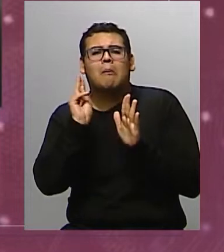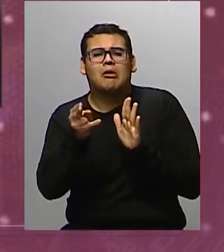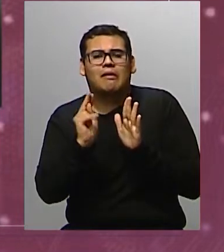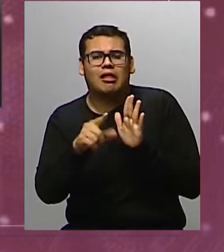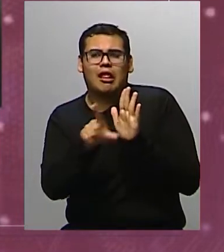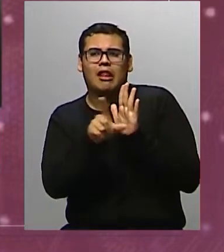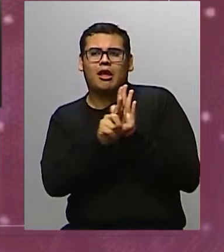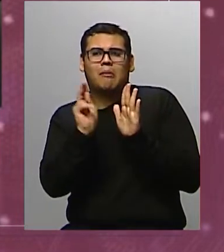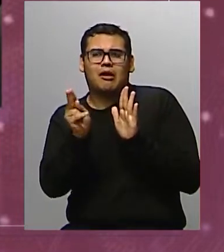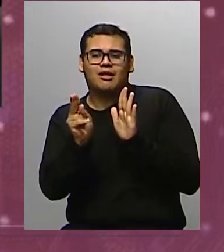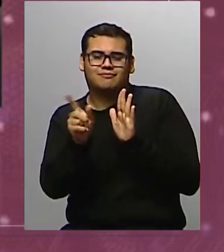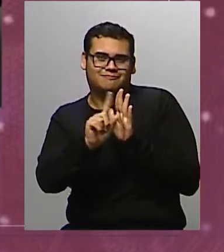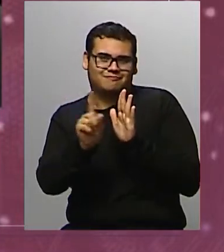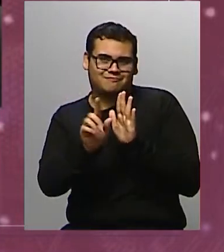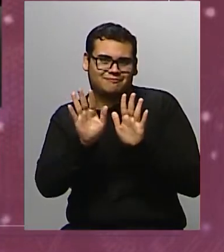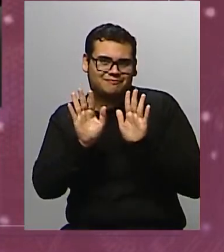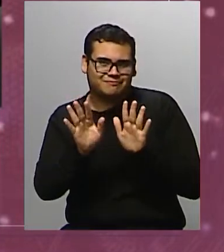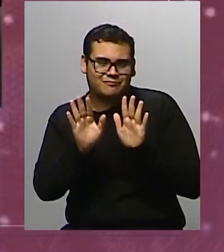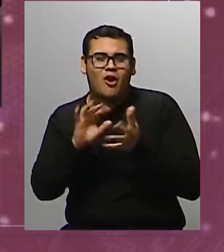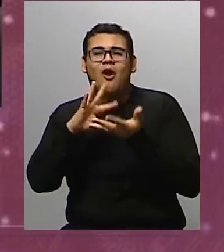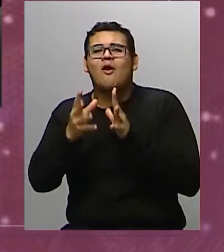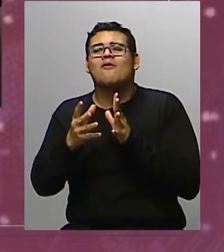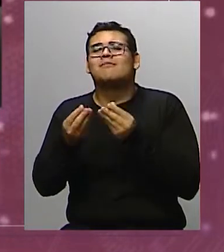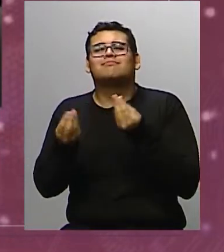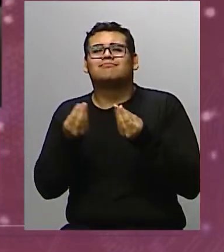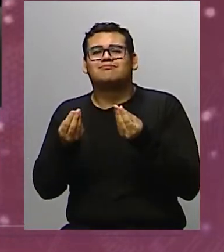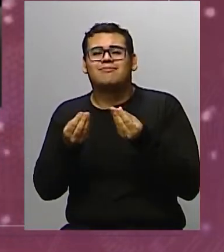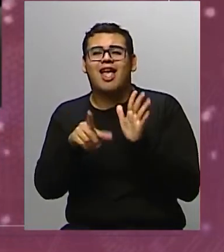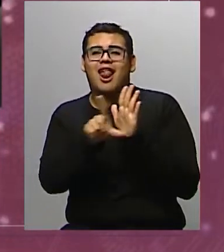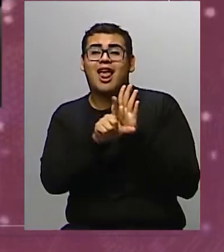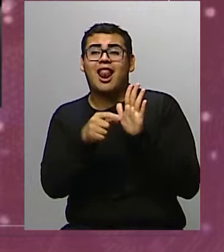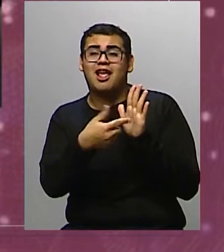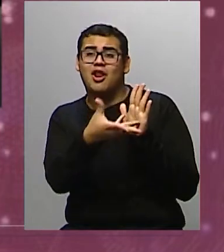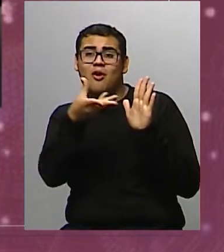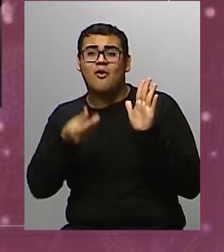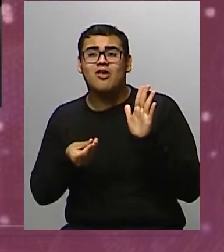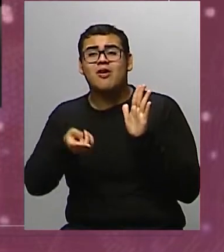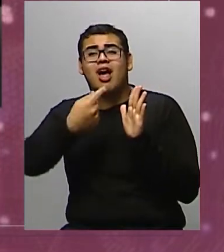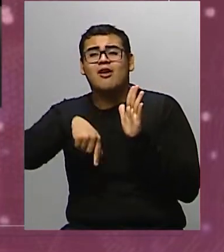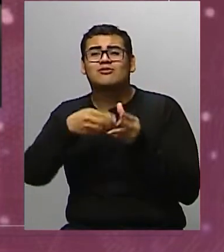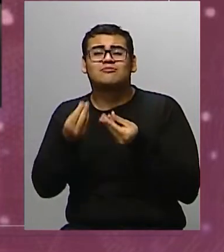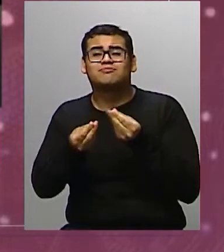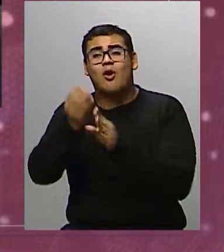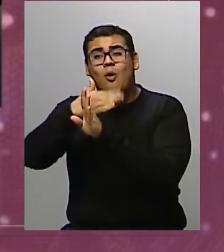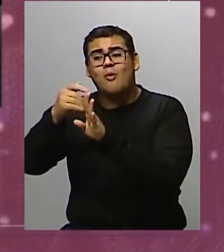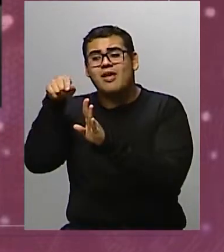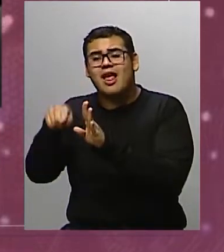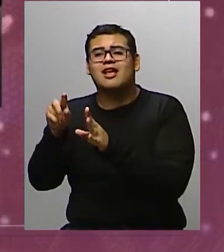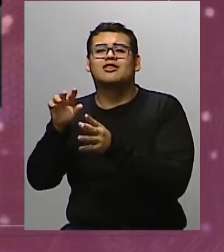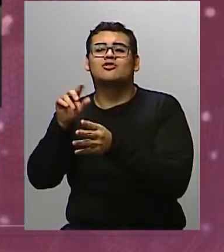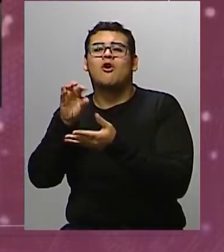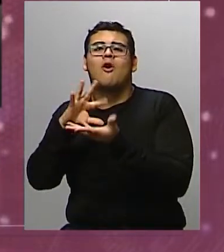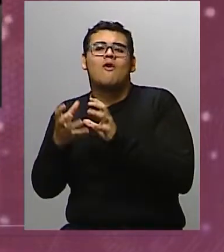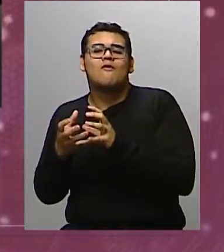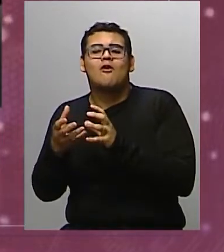ley de humedal no se puede hacer nada. No, en realidad no, al contrario. La ley nos da la pauta de qué cosas se pueden hacer en los humedales,